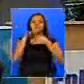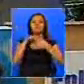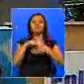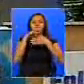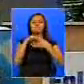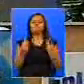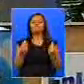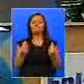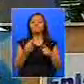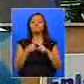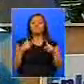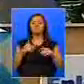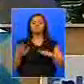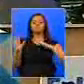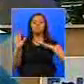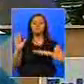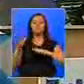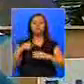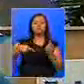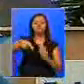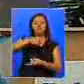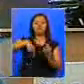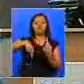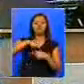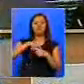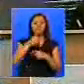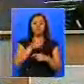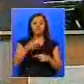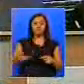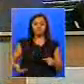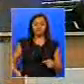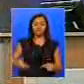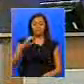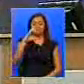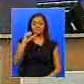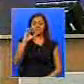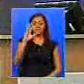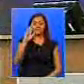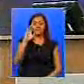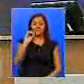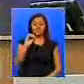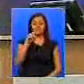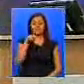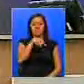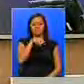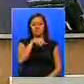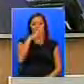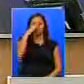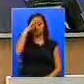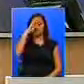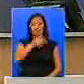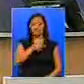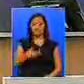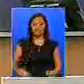Yo me comprometí con el presidente Raúl Castro en regresar lo más pronto posible a Cuba para